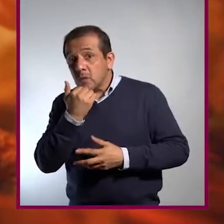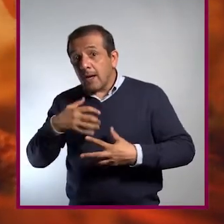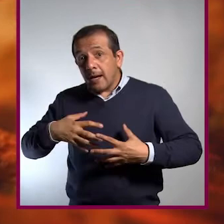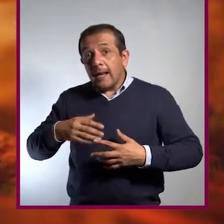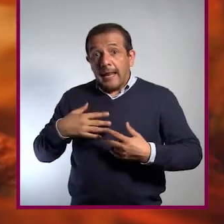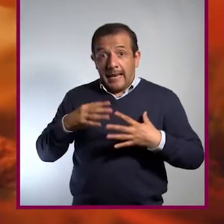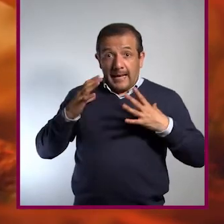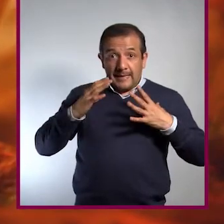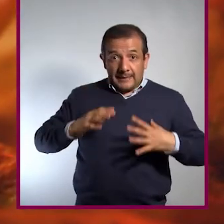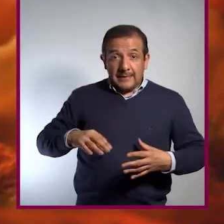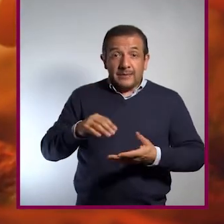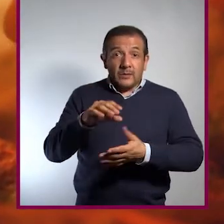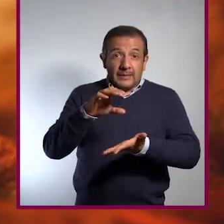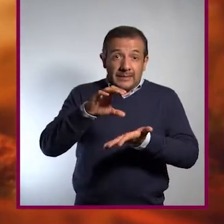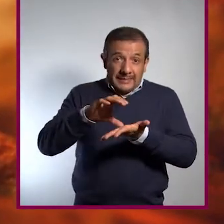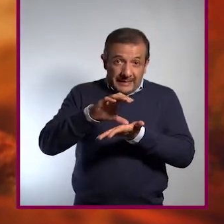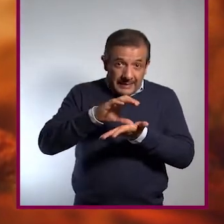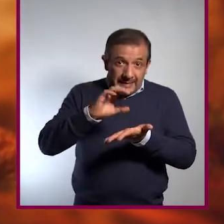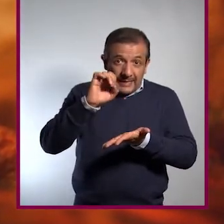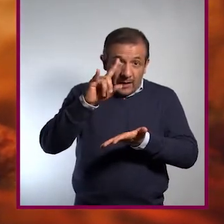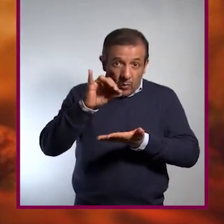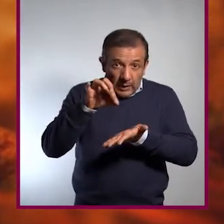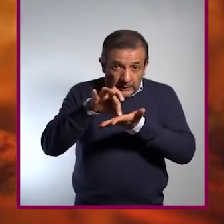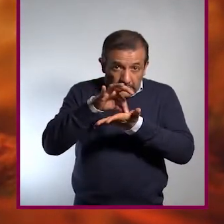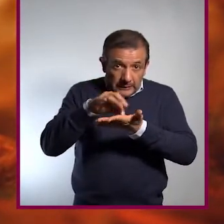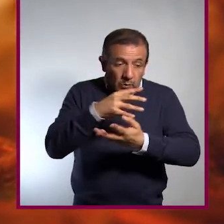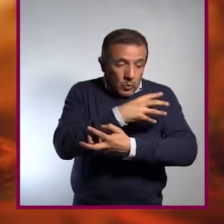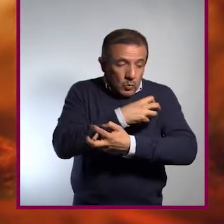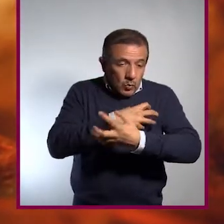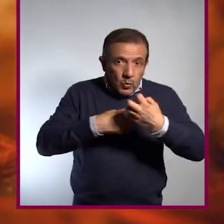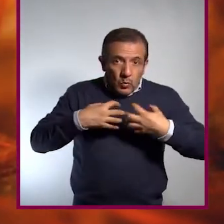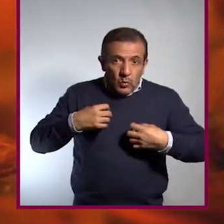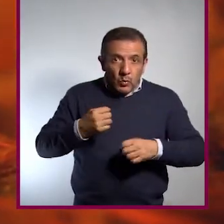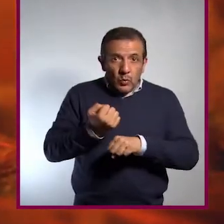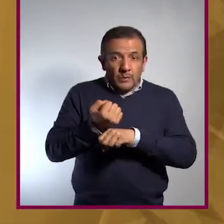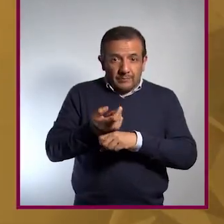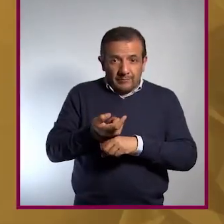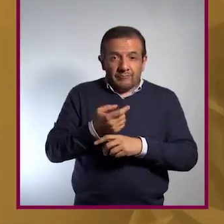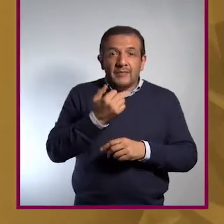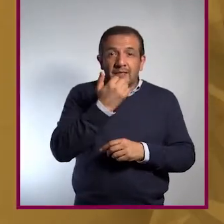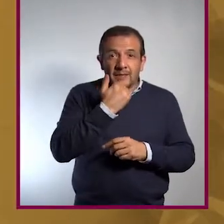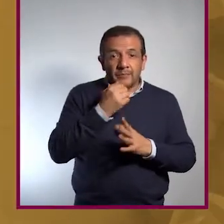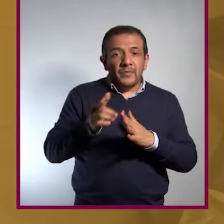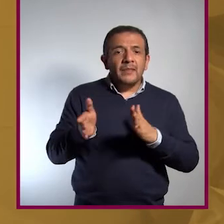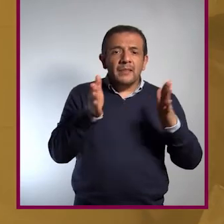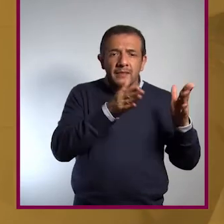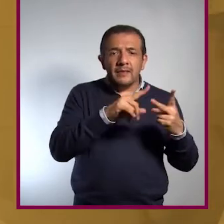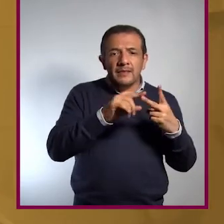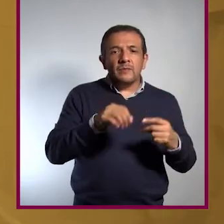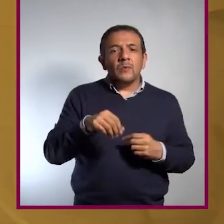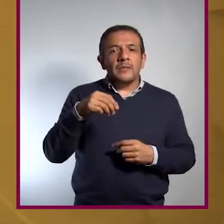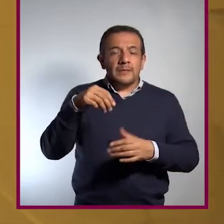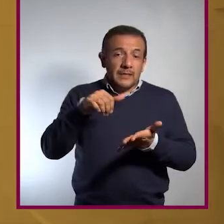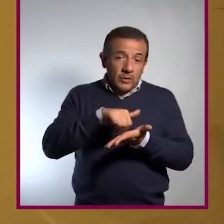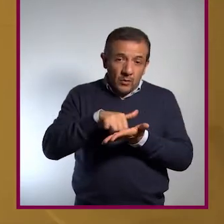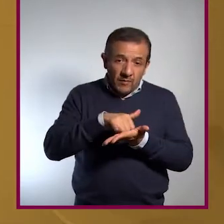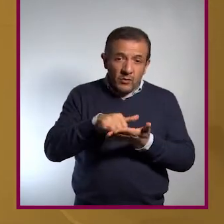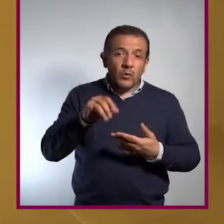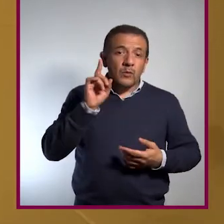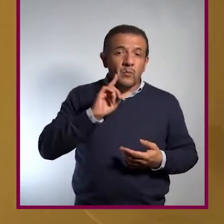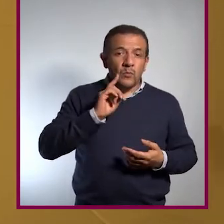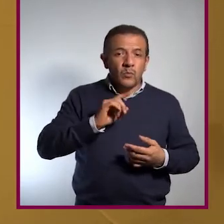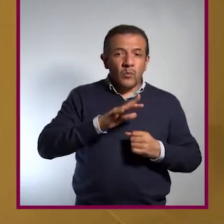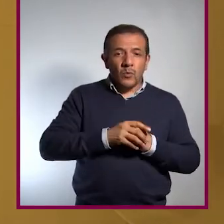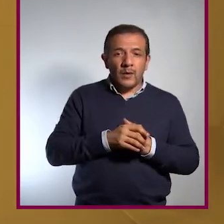por las células musculares. Años más tarde, en 1977, la neoyorquina Rosalind Sussman